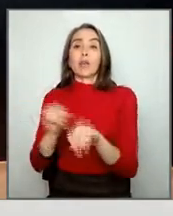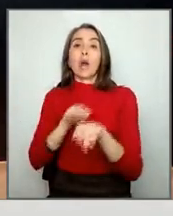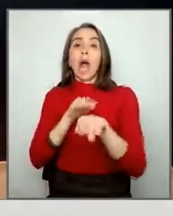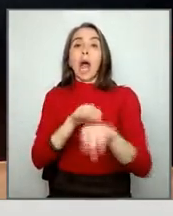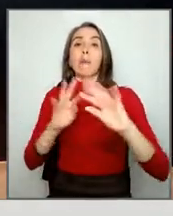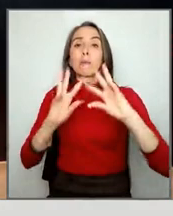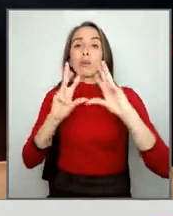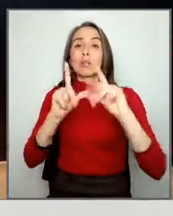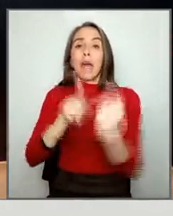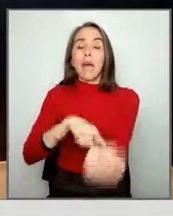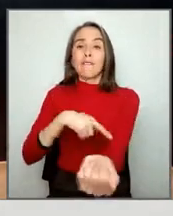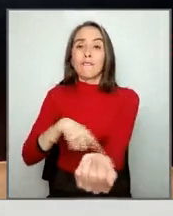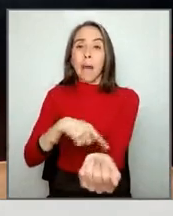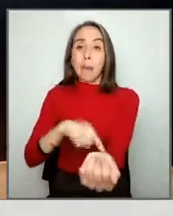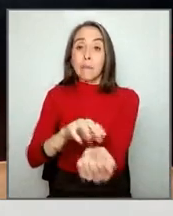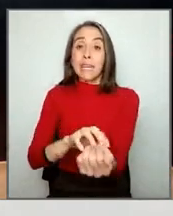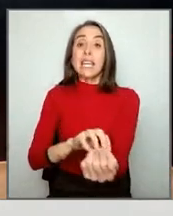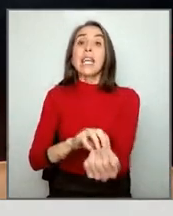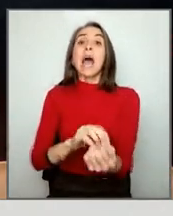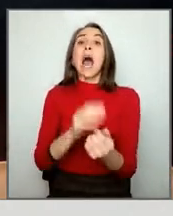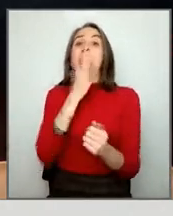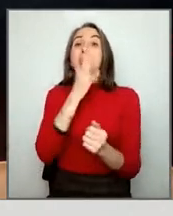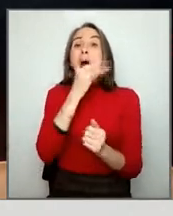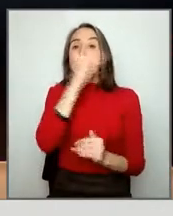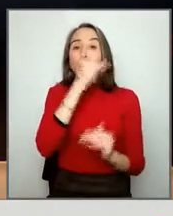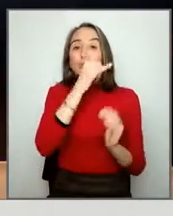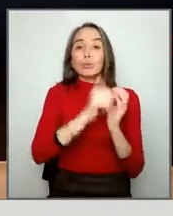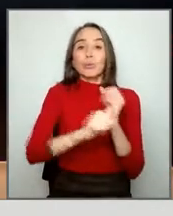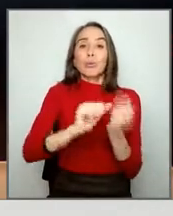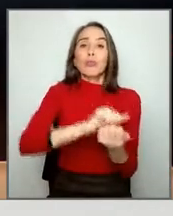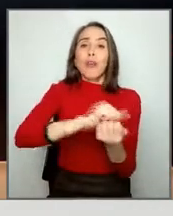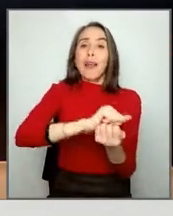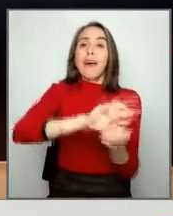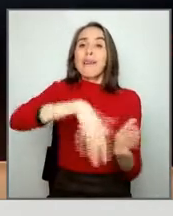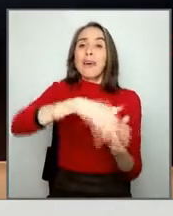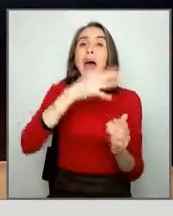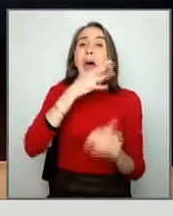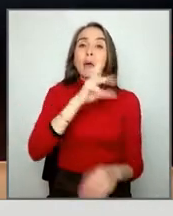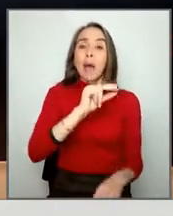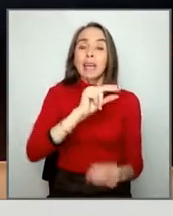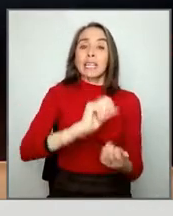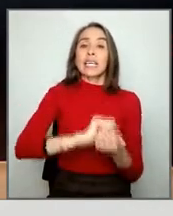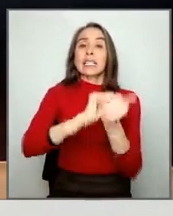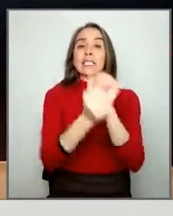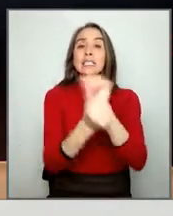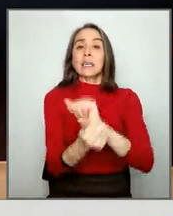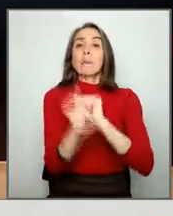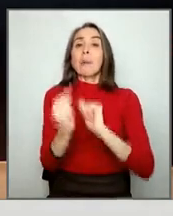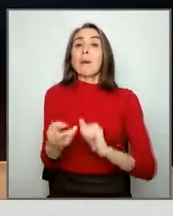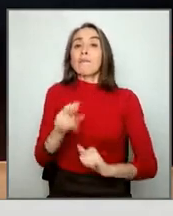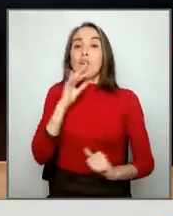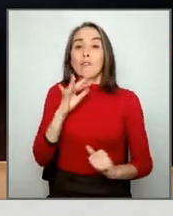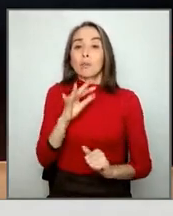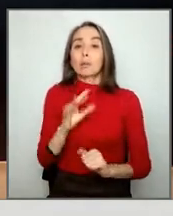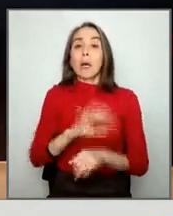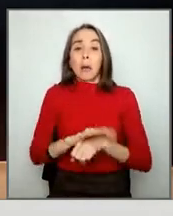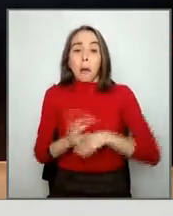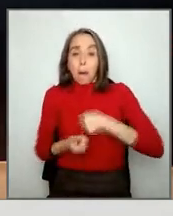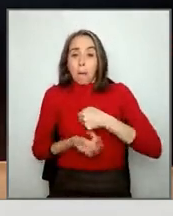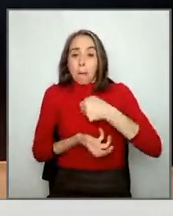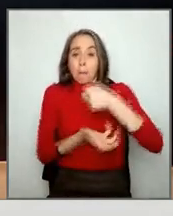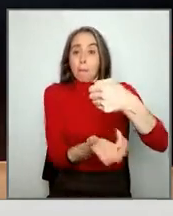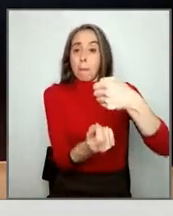que puedan en este caso llevar a cabo este proyecto porque sin recurso Esto va a ser imposible aplicar